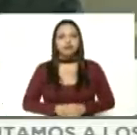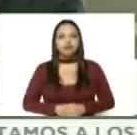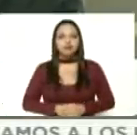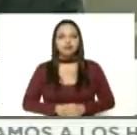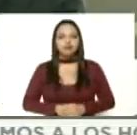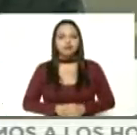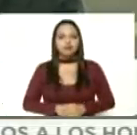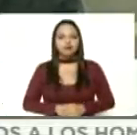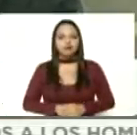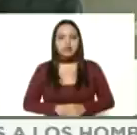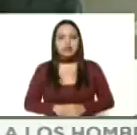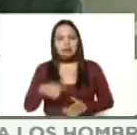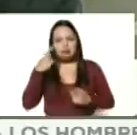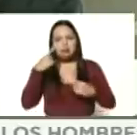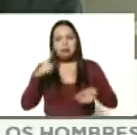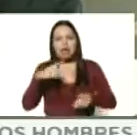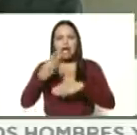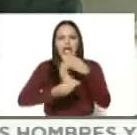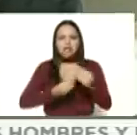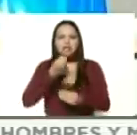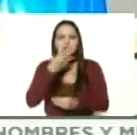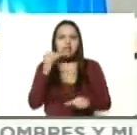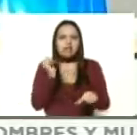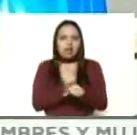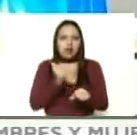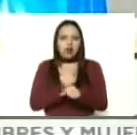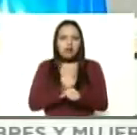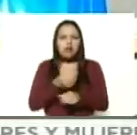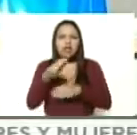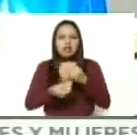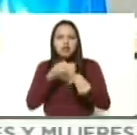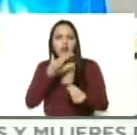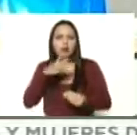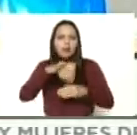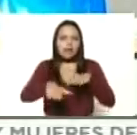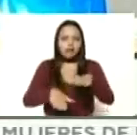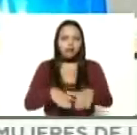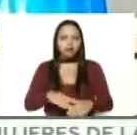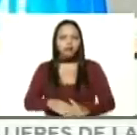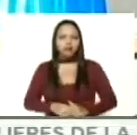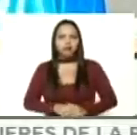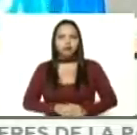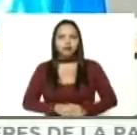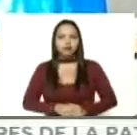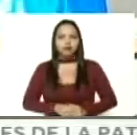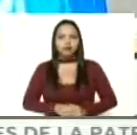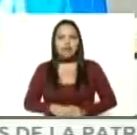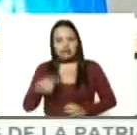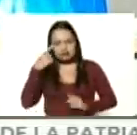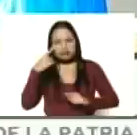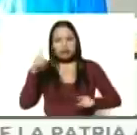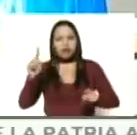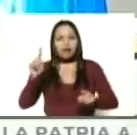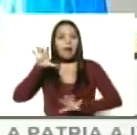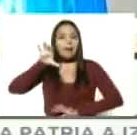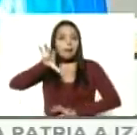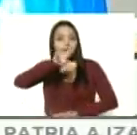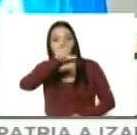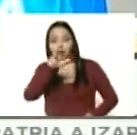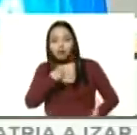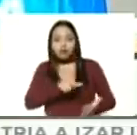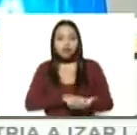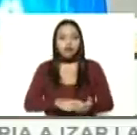Creo que se ha hecho un buen trabajo. Creo que estamos dando un buen paso. Y creo que el país entero,